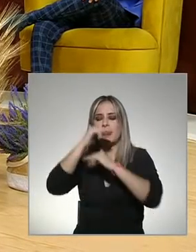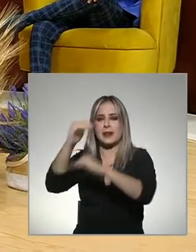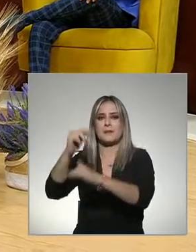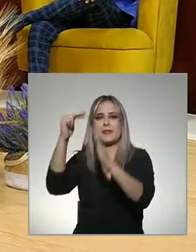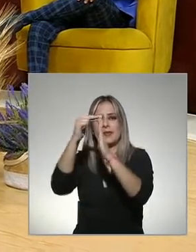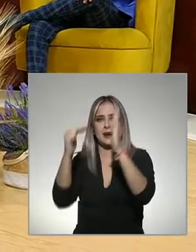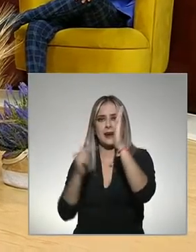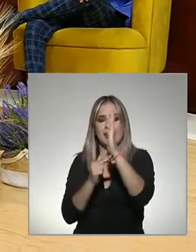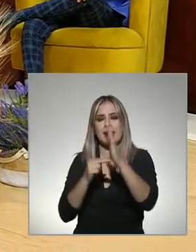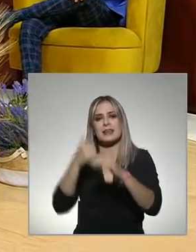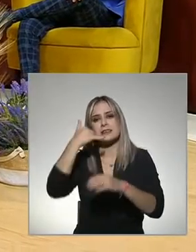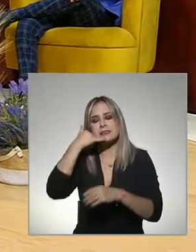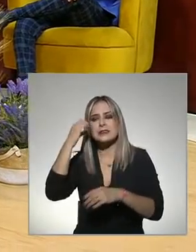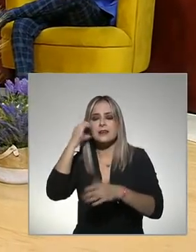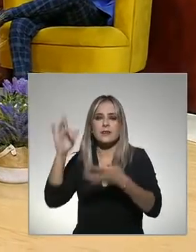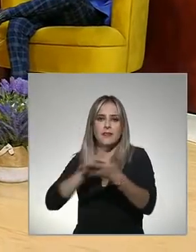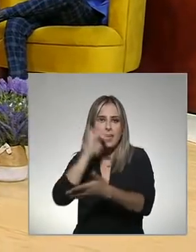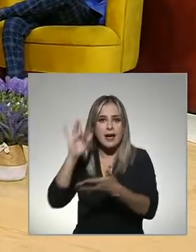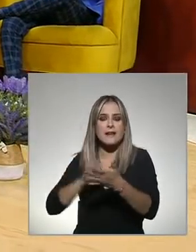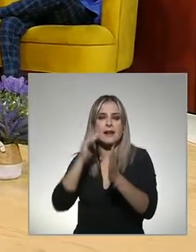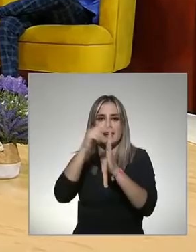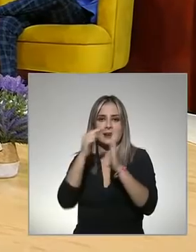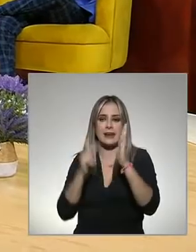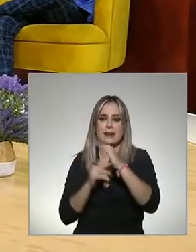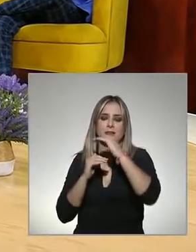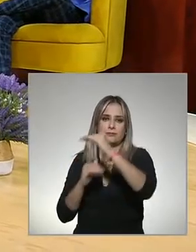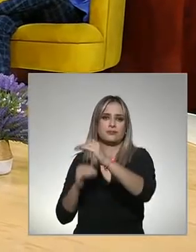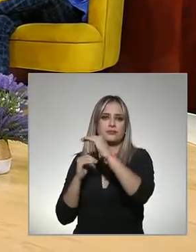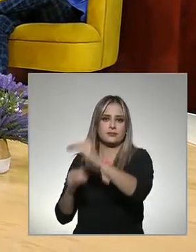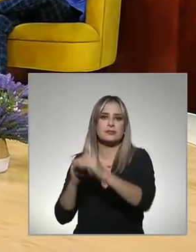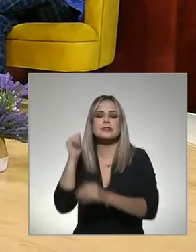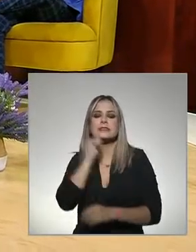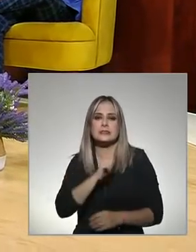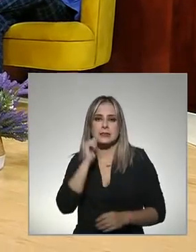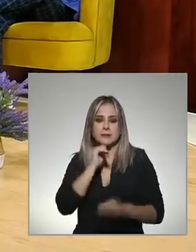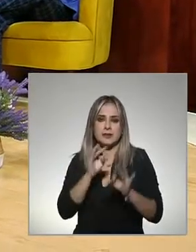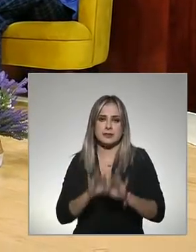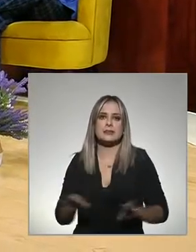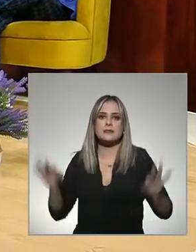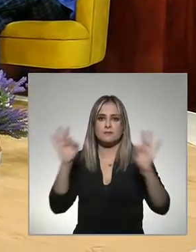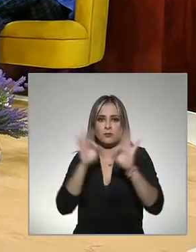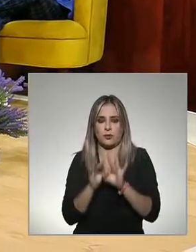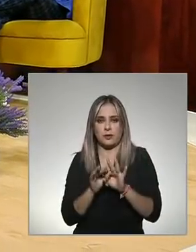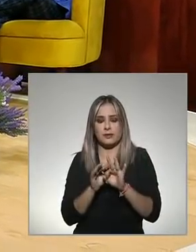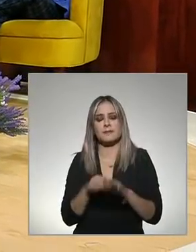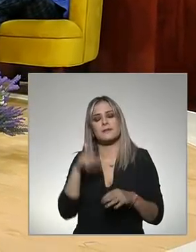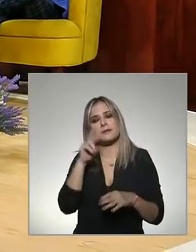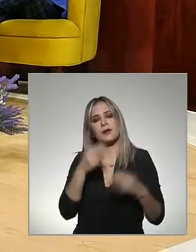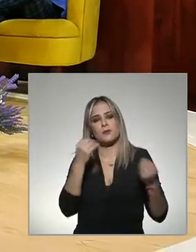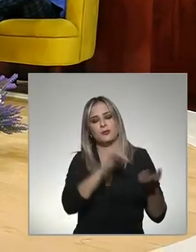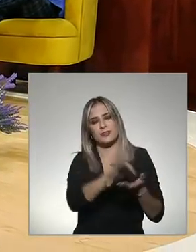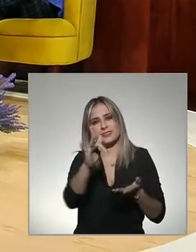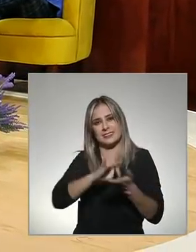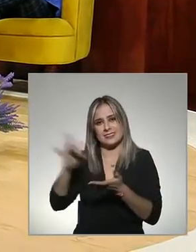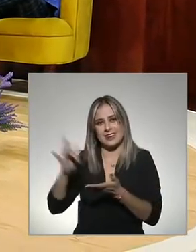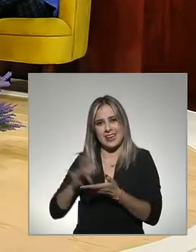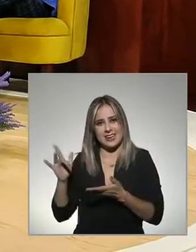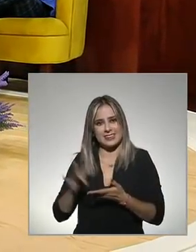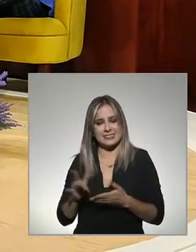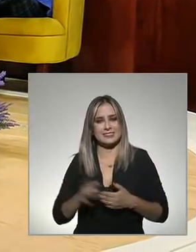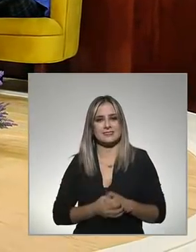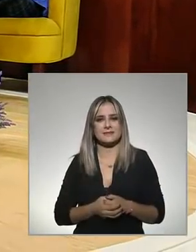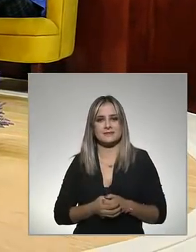establecer límites, que pueden empezar a tener estas dinámicas que son más sanas con sus hijos. Y como siempre, agradecer su participación en redes sociales,